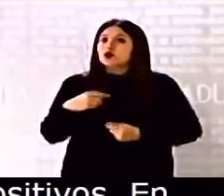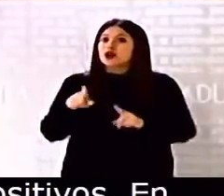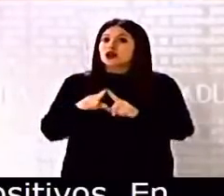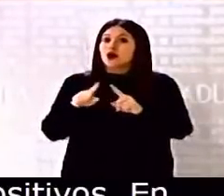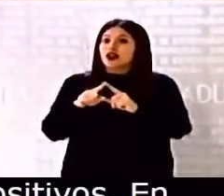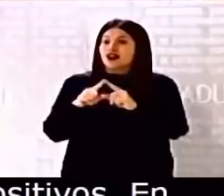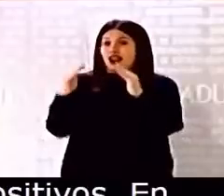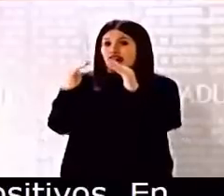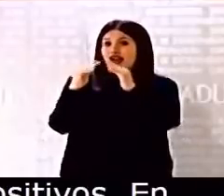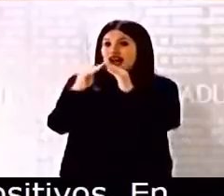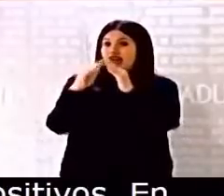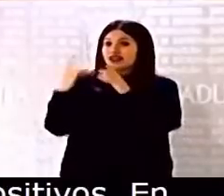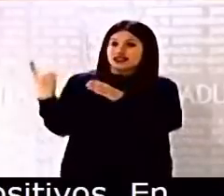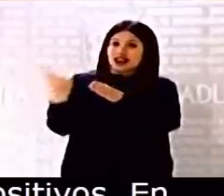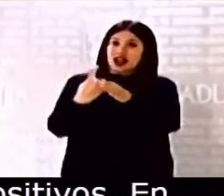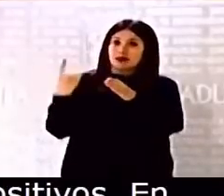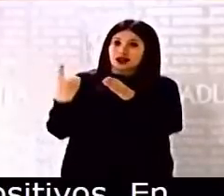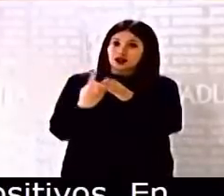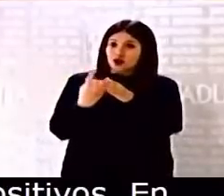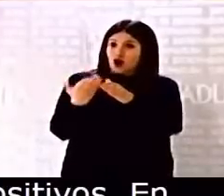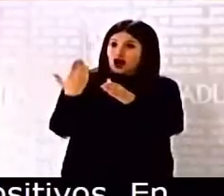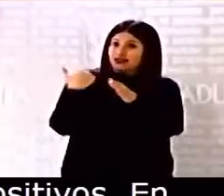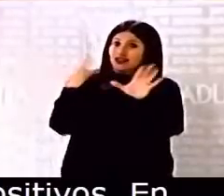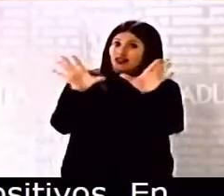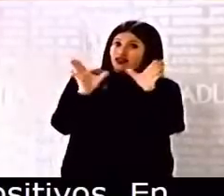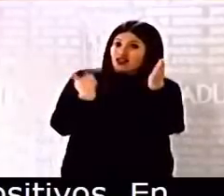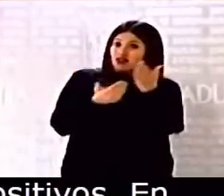días en lugar de 10 días,